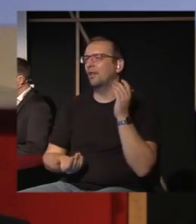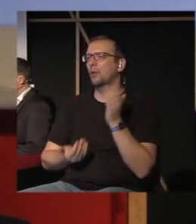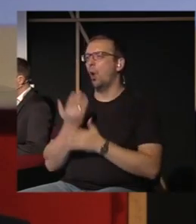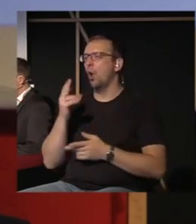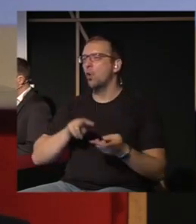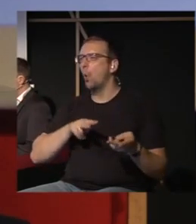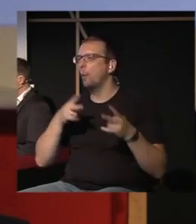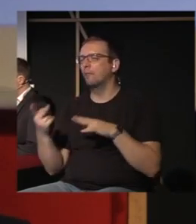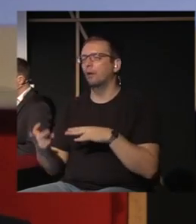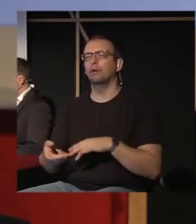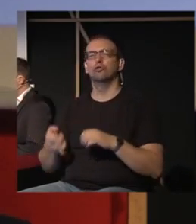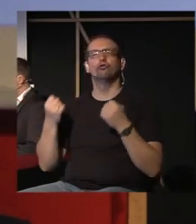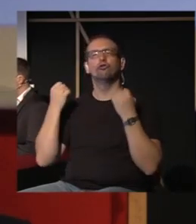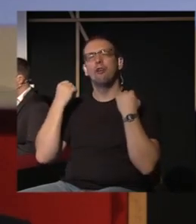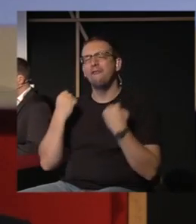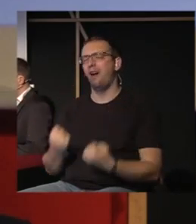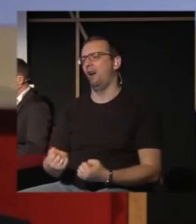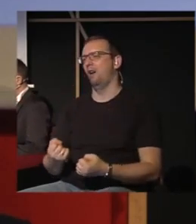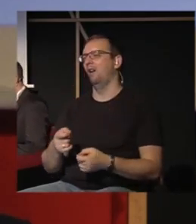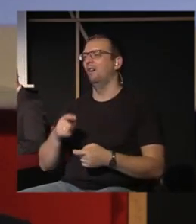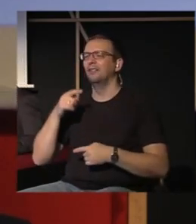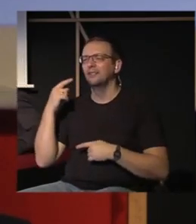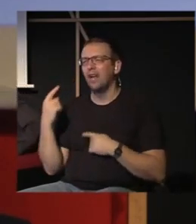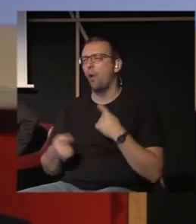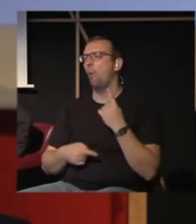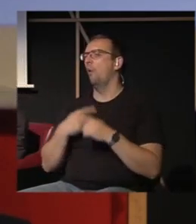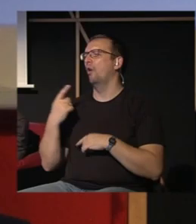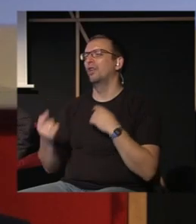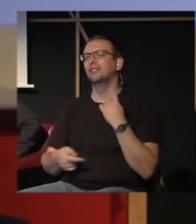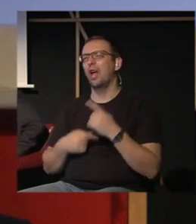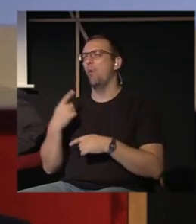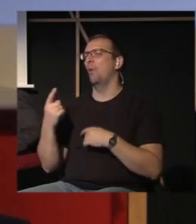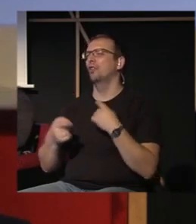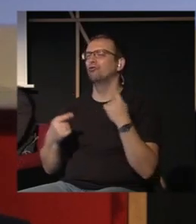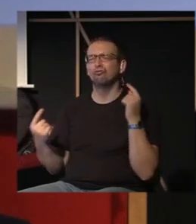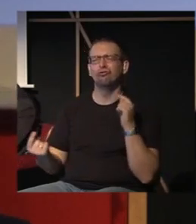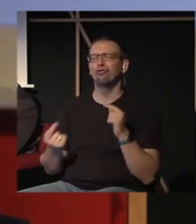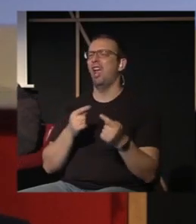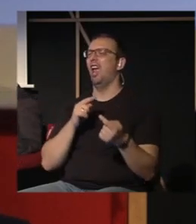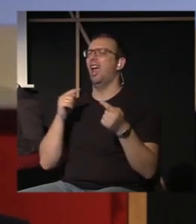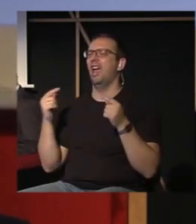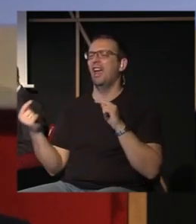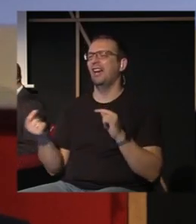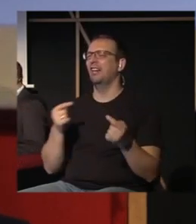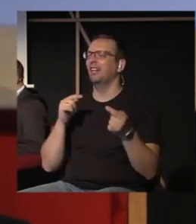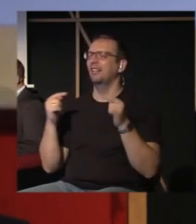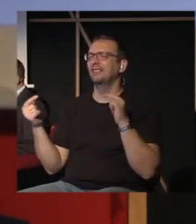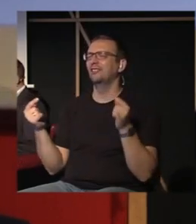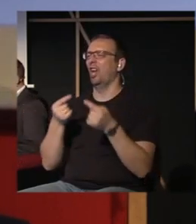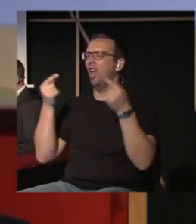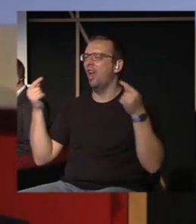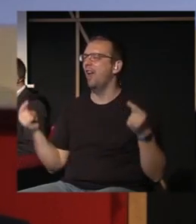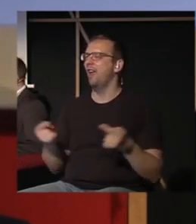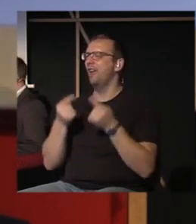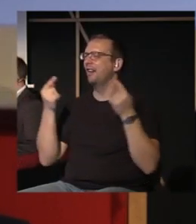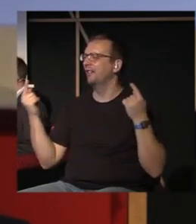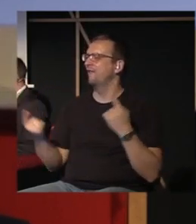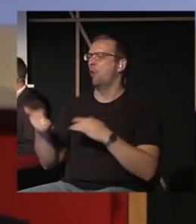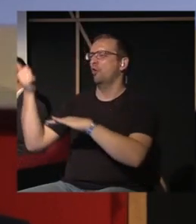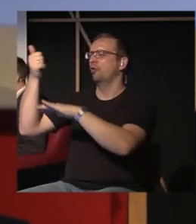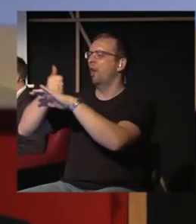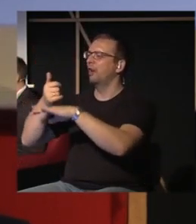decirlo, ¿no? O en una pequeña lucha con nuestros directivos, porque en el club, como todos sabemos, son 50.000